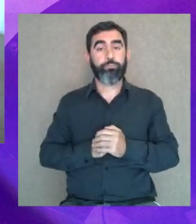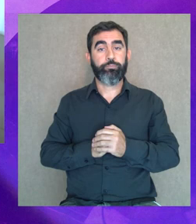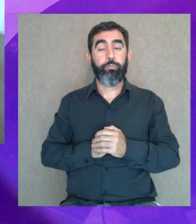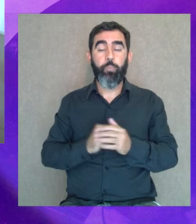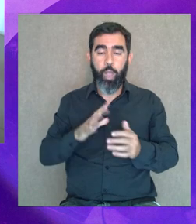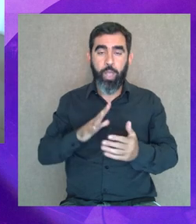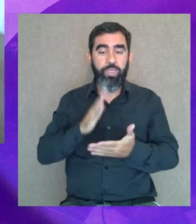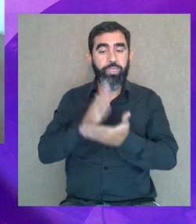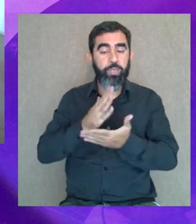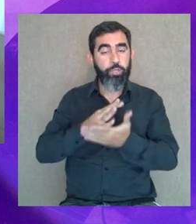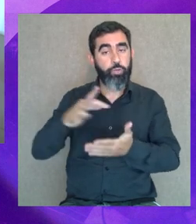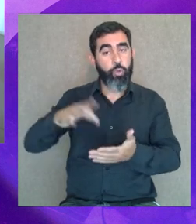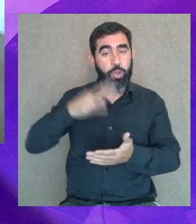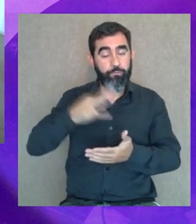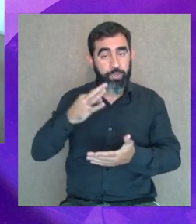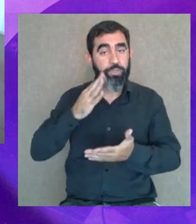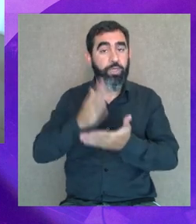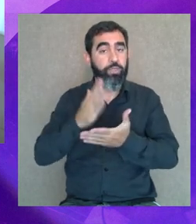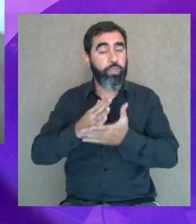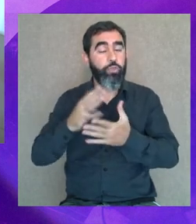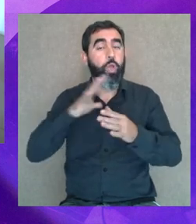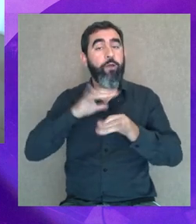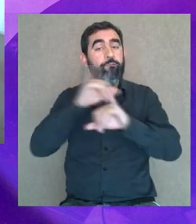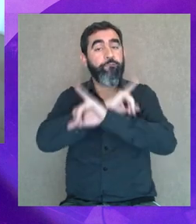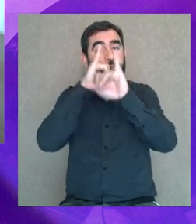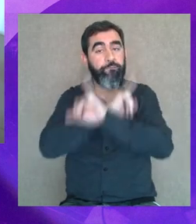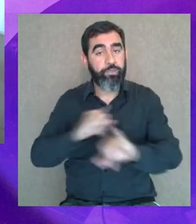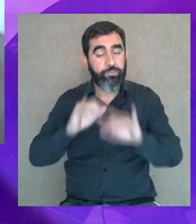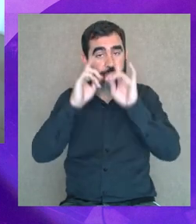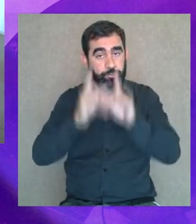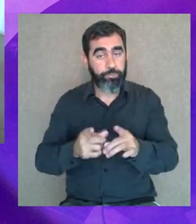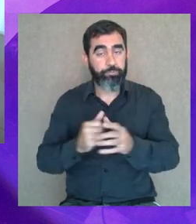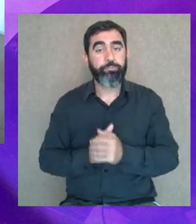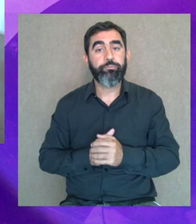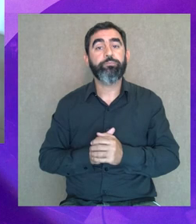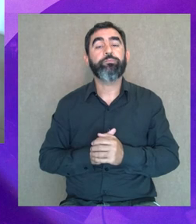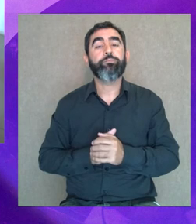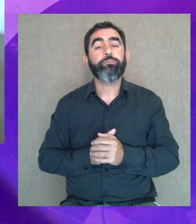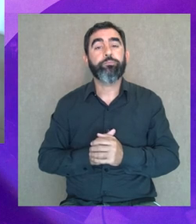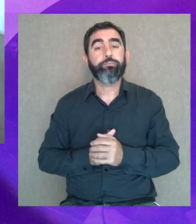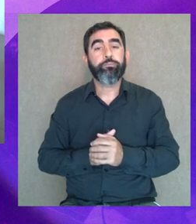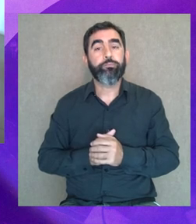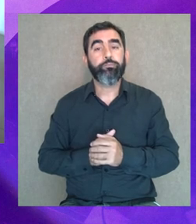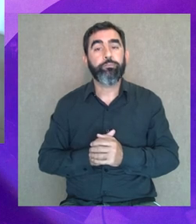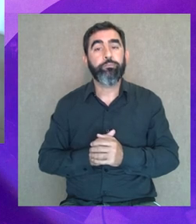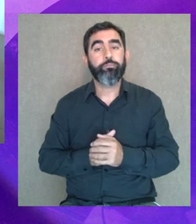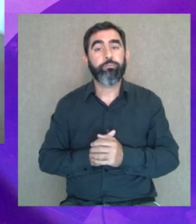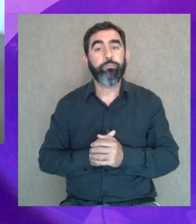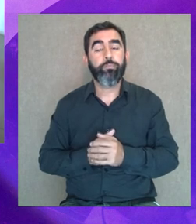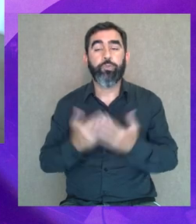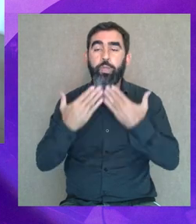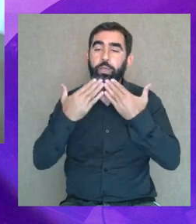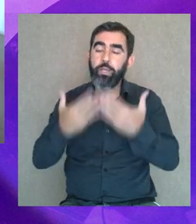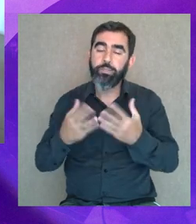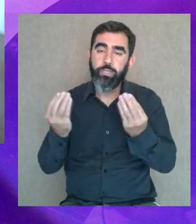tengamos derecho a la vida a los derechos y hacer felices seres humanos plenos y realizados entonces bueno